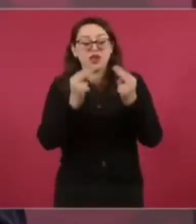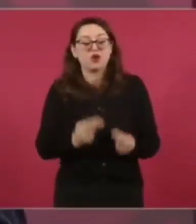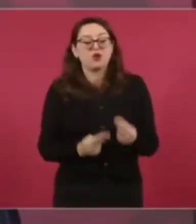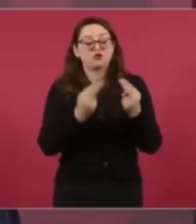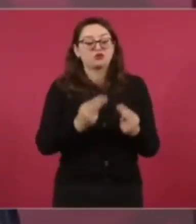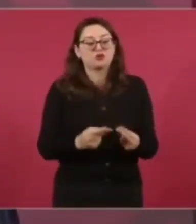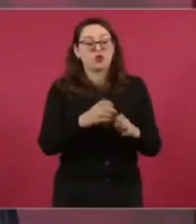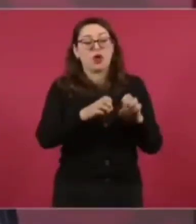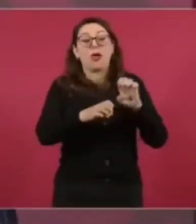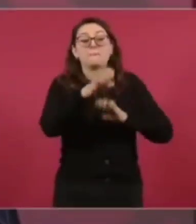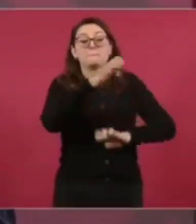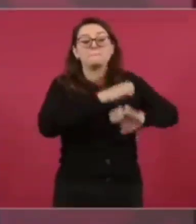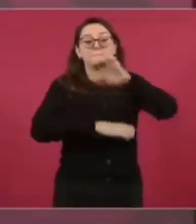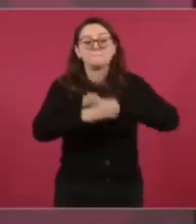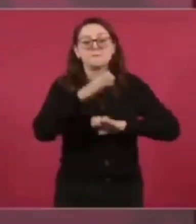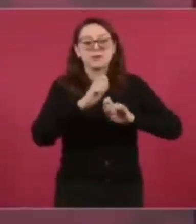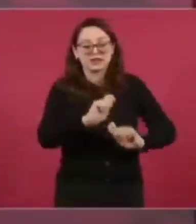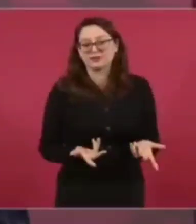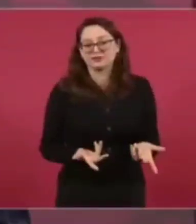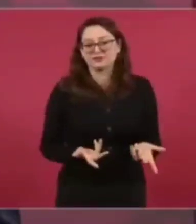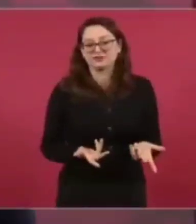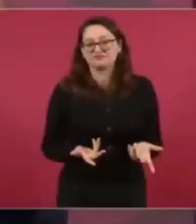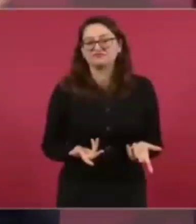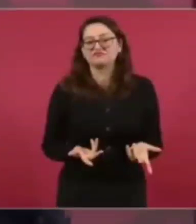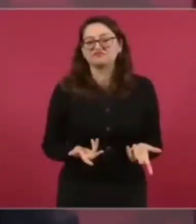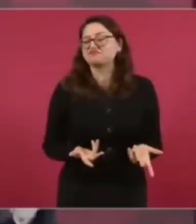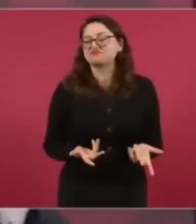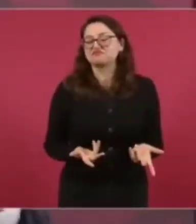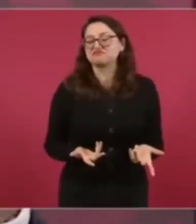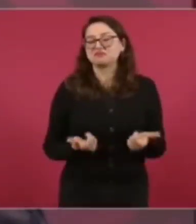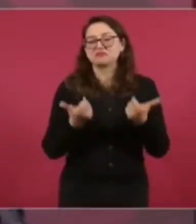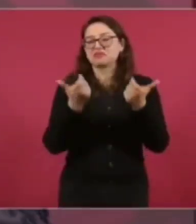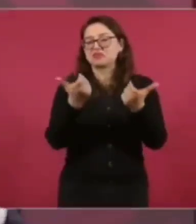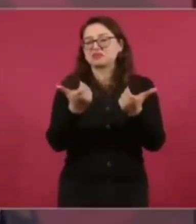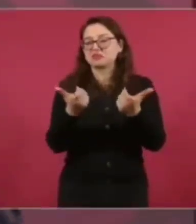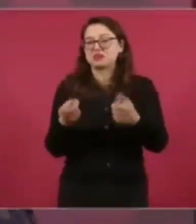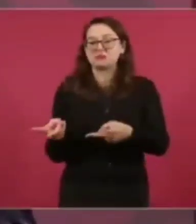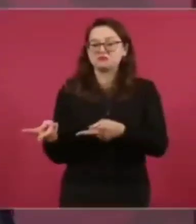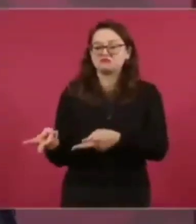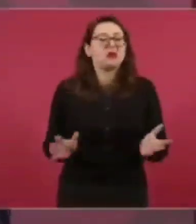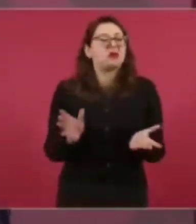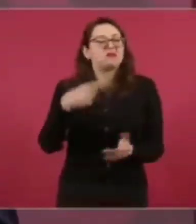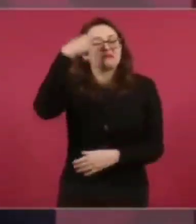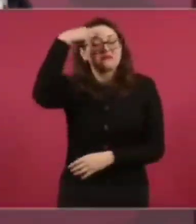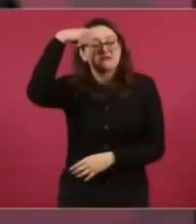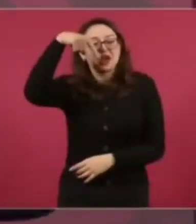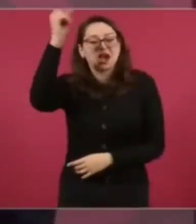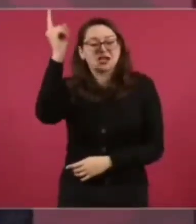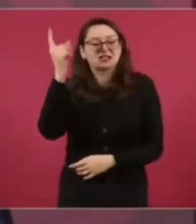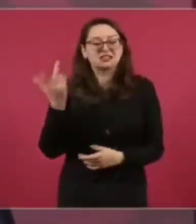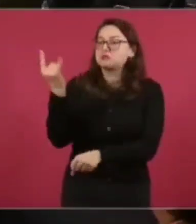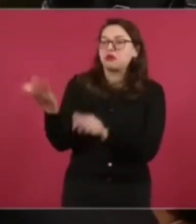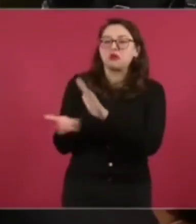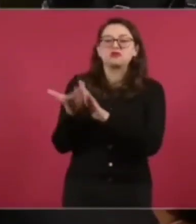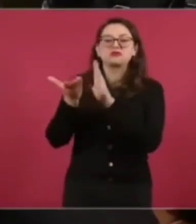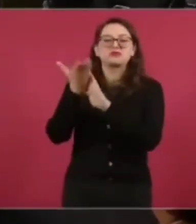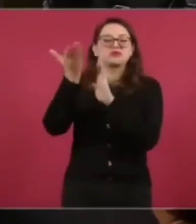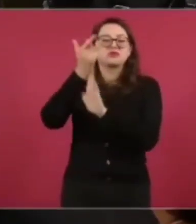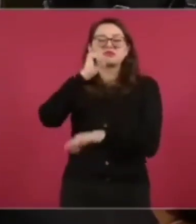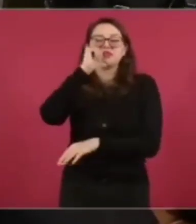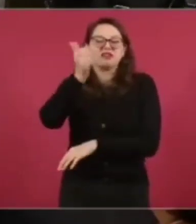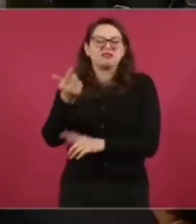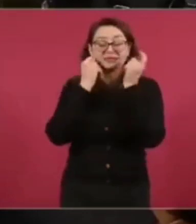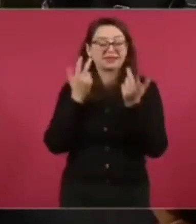corrupción. Sabían que iban a utilizar mucho dinero y que iban a incumplir. Así hay